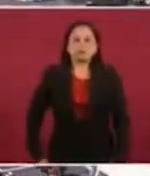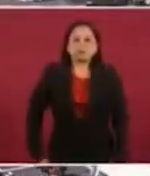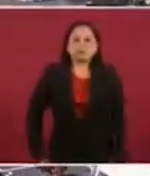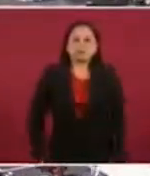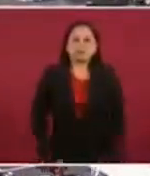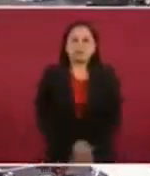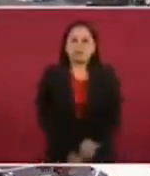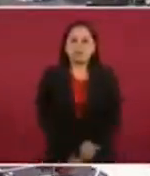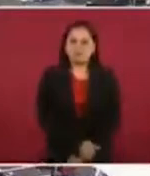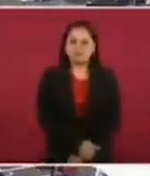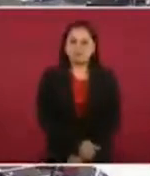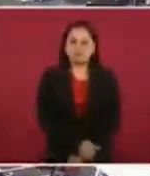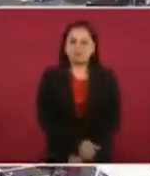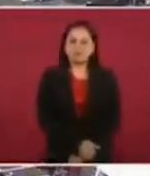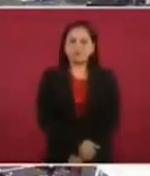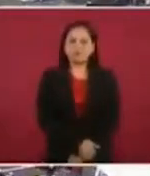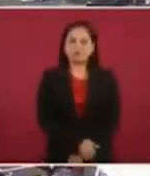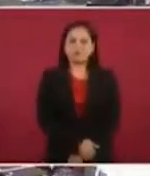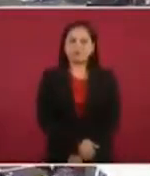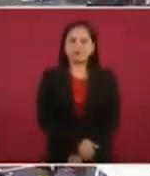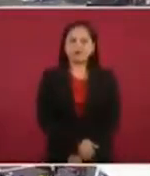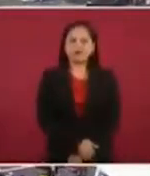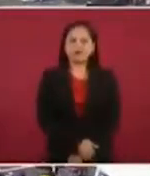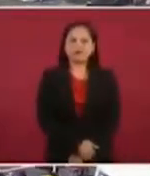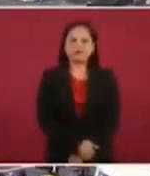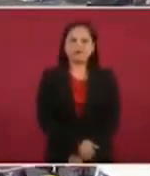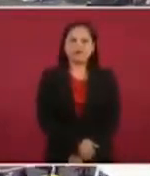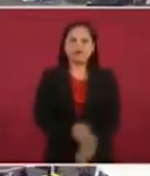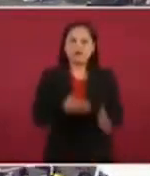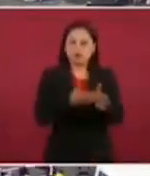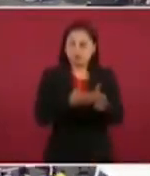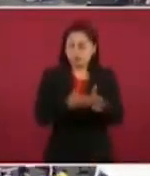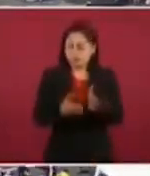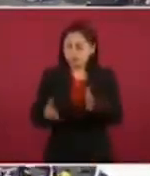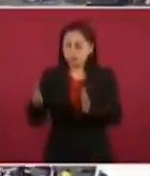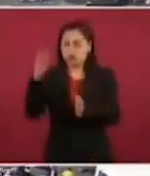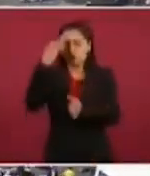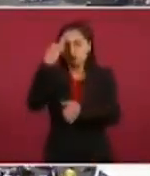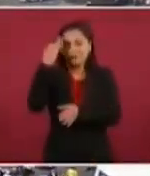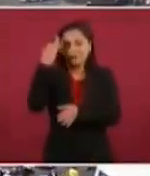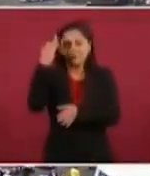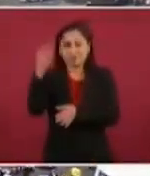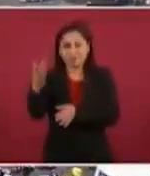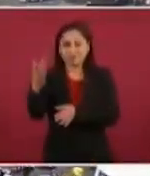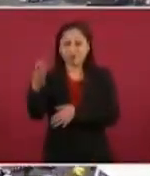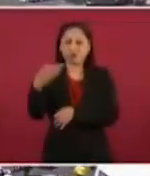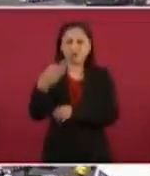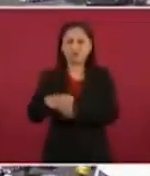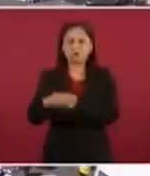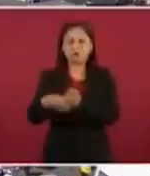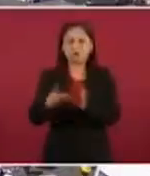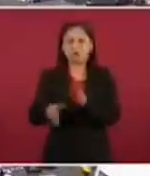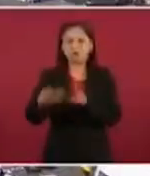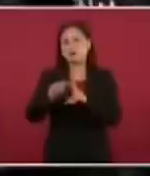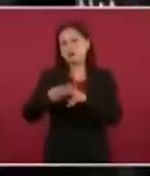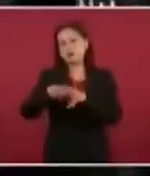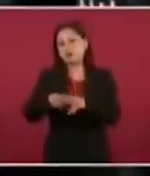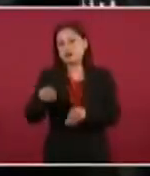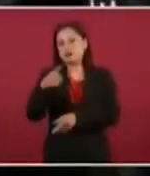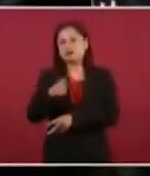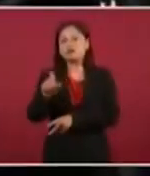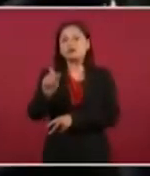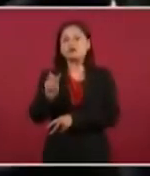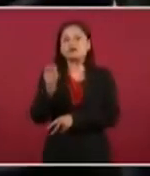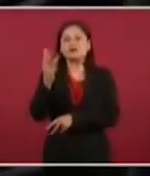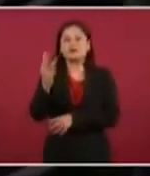Se atenderá en una primera etapa a 103 mil escuelas de